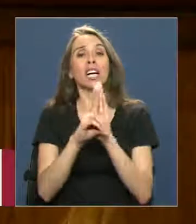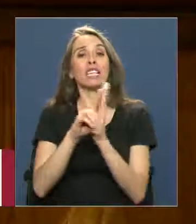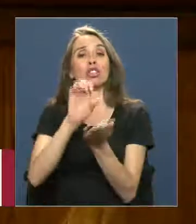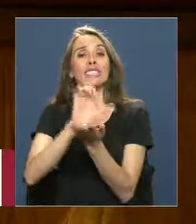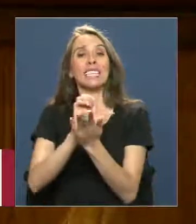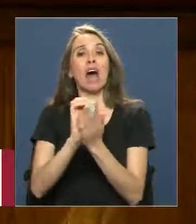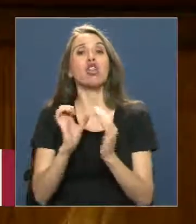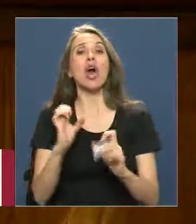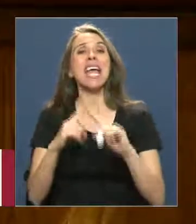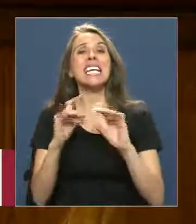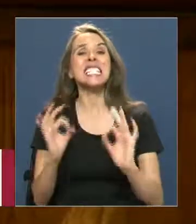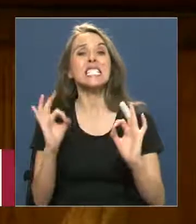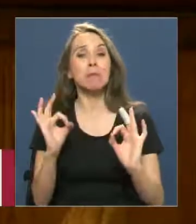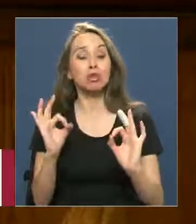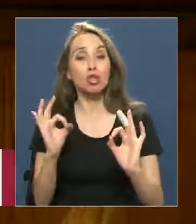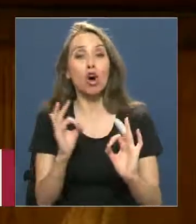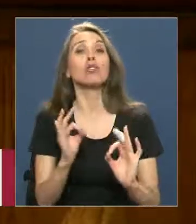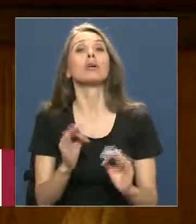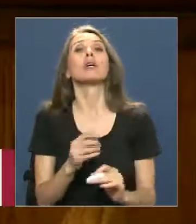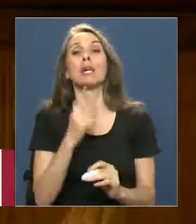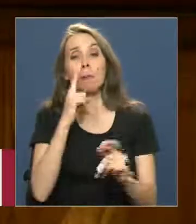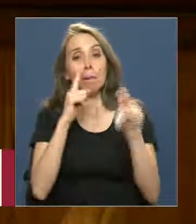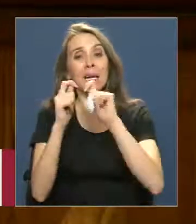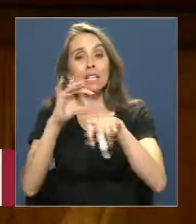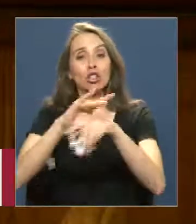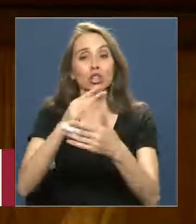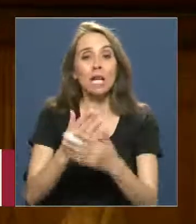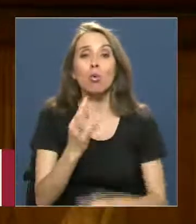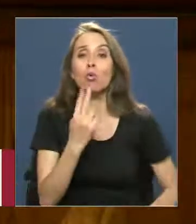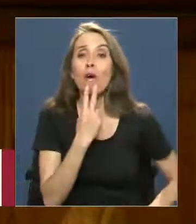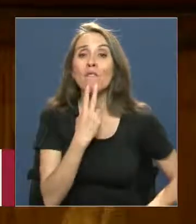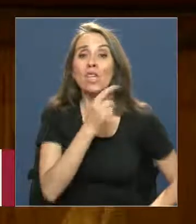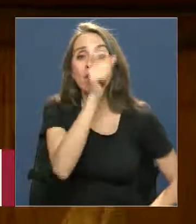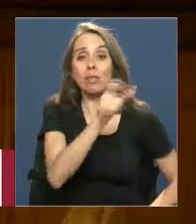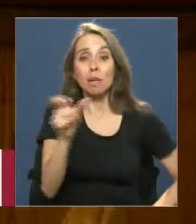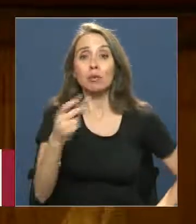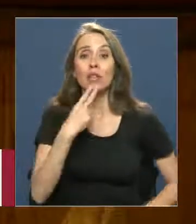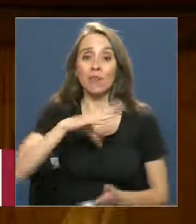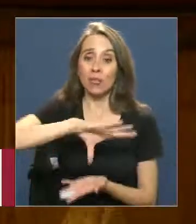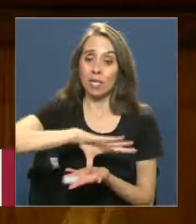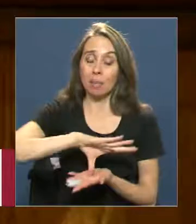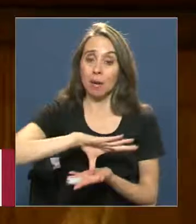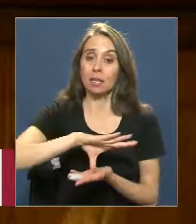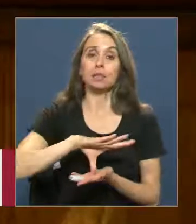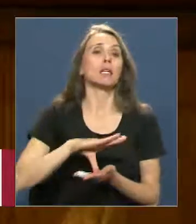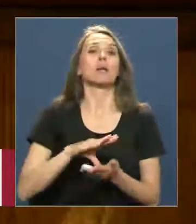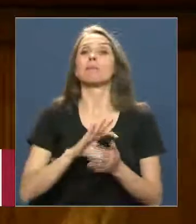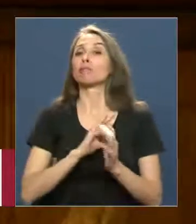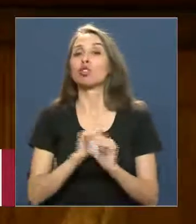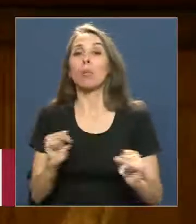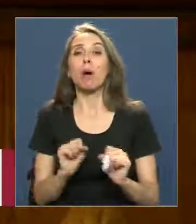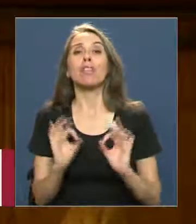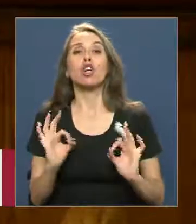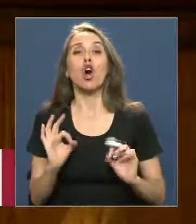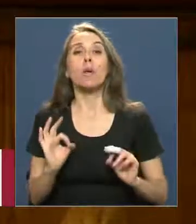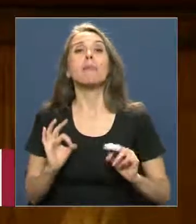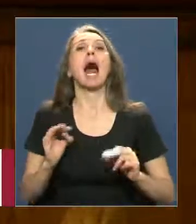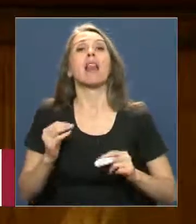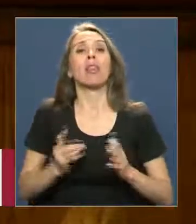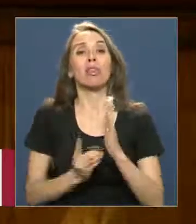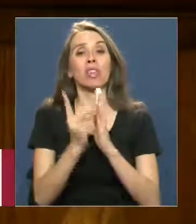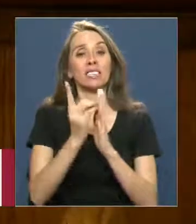que signifique un grave riesgo para la salud o la vida de los habitantes del país que entorpezca el normal desarrollo del ejercicio